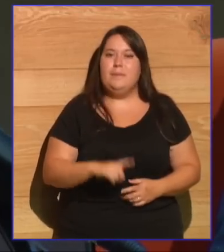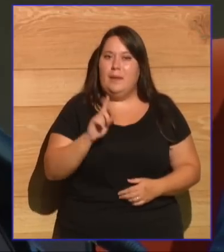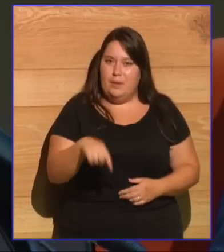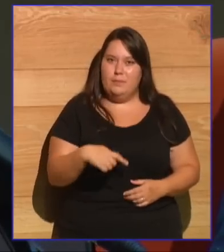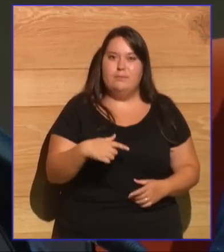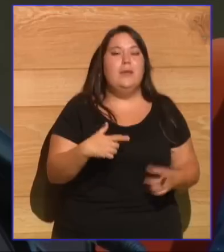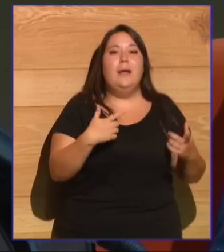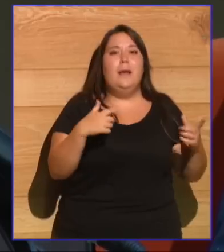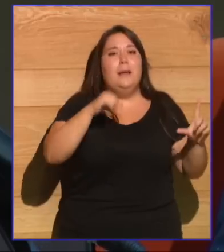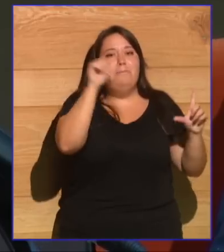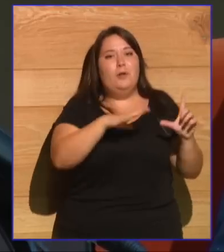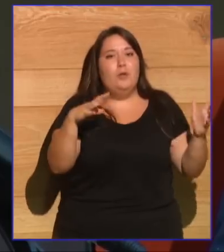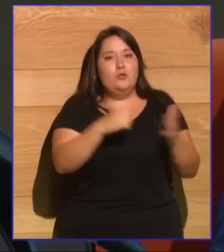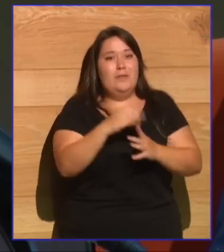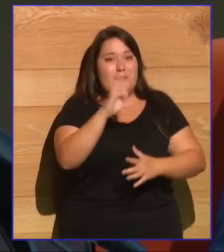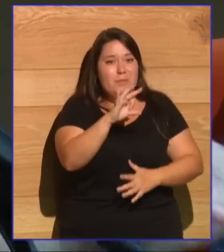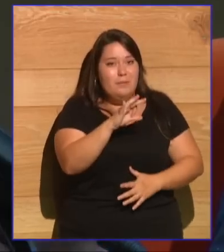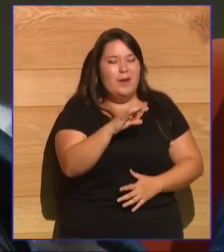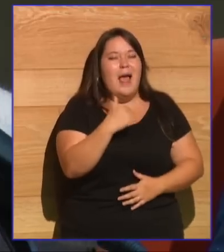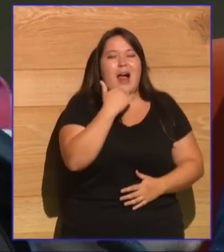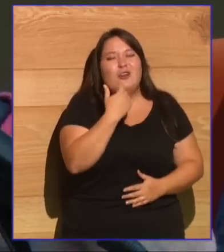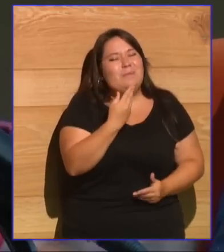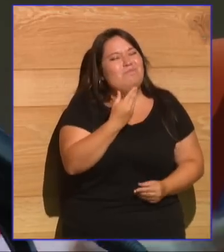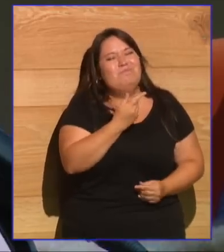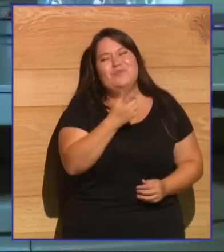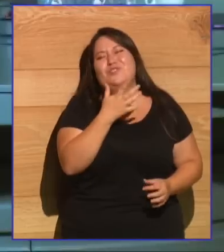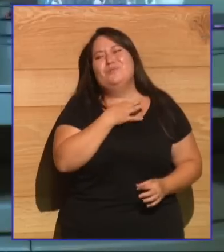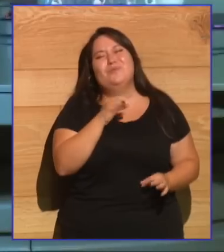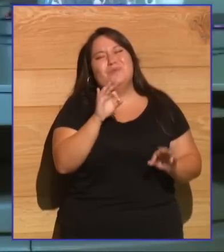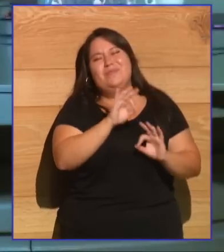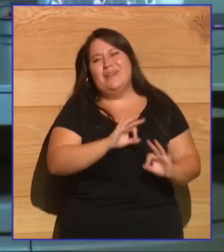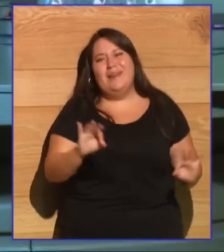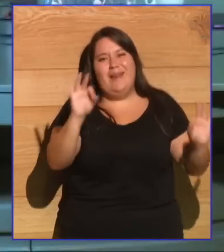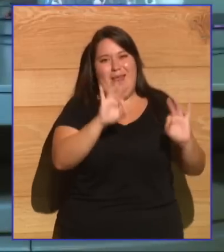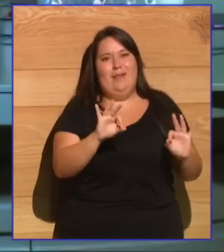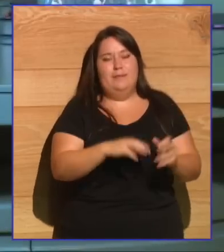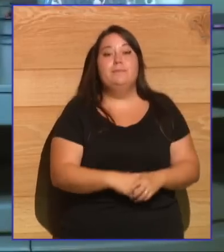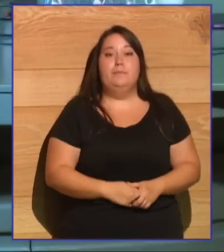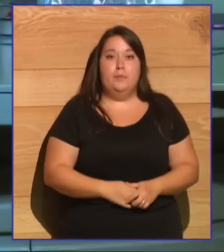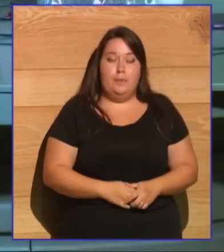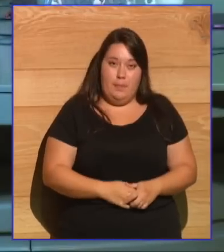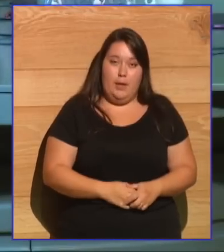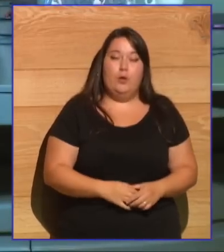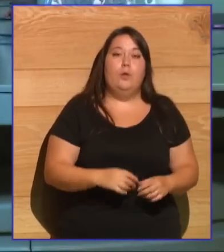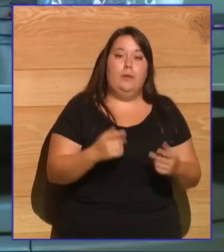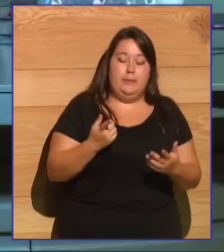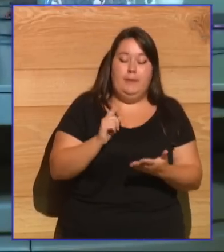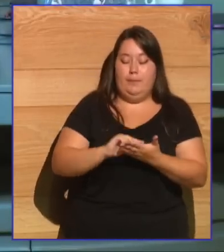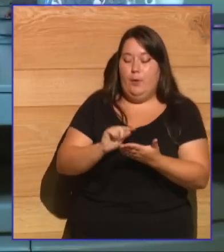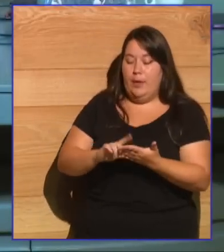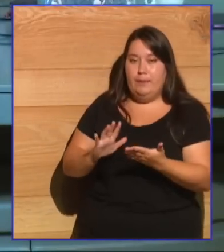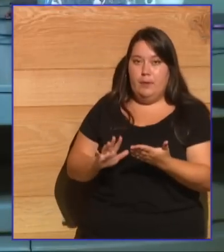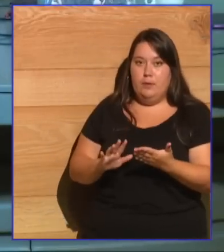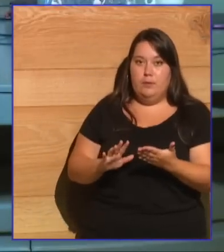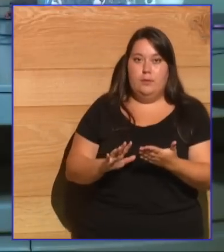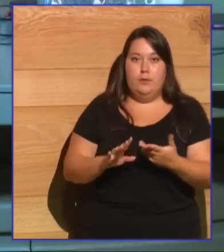una escena que es muy antipática la mejor que ha hecho o silver vale o sea que tenemos a los que me voy a apuntar porque me está poniendo